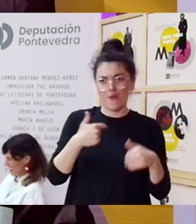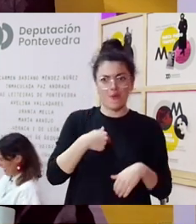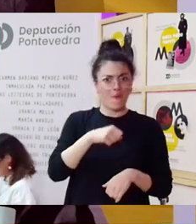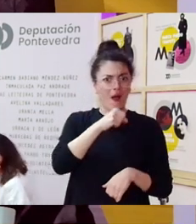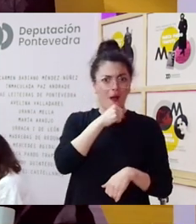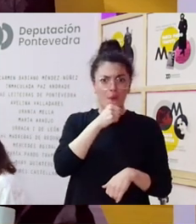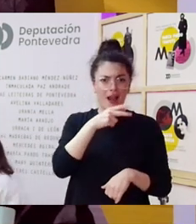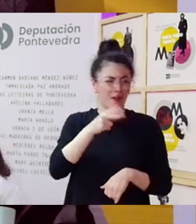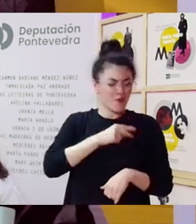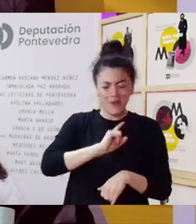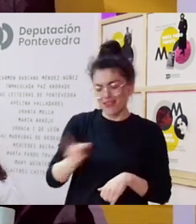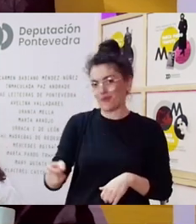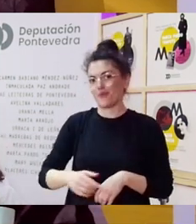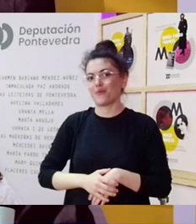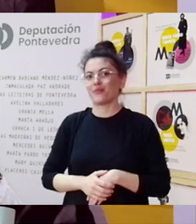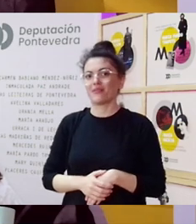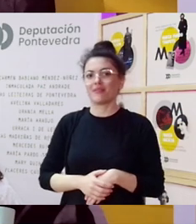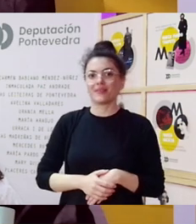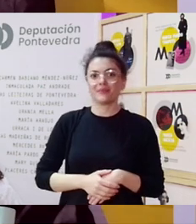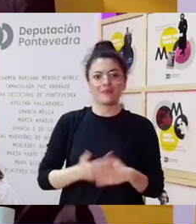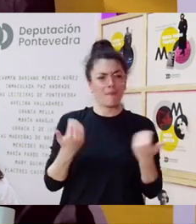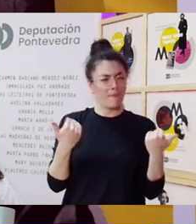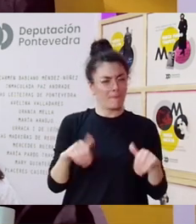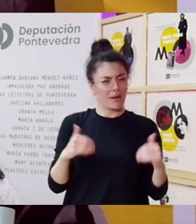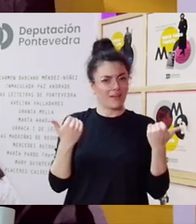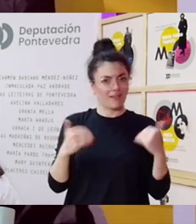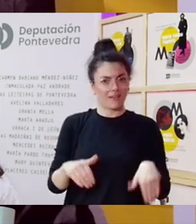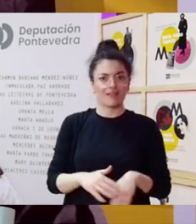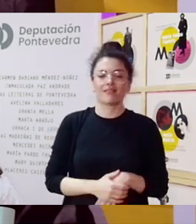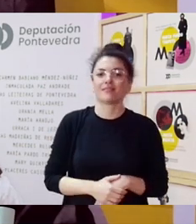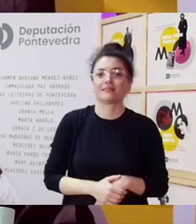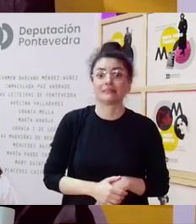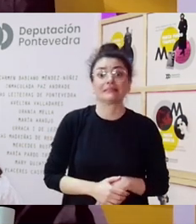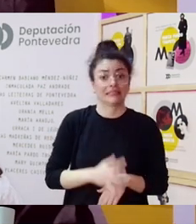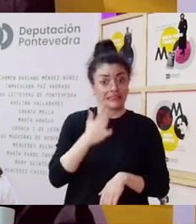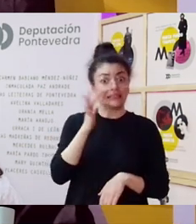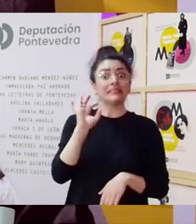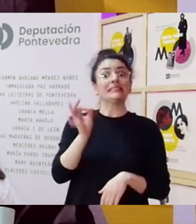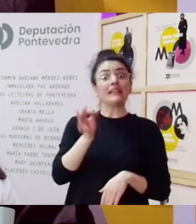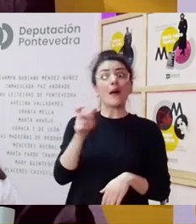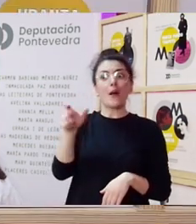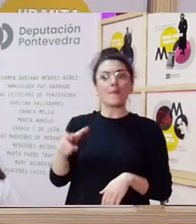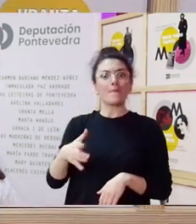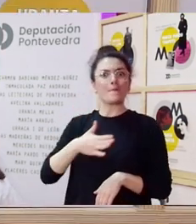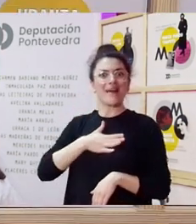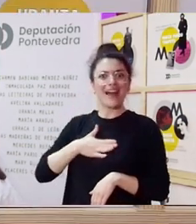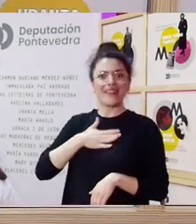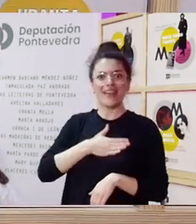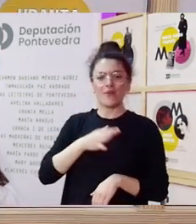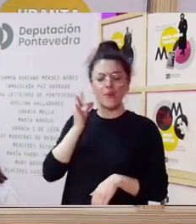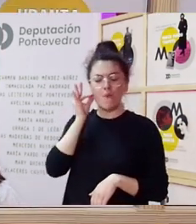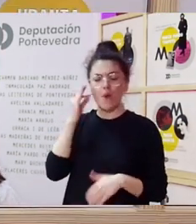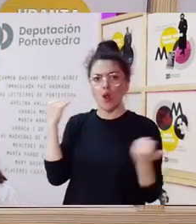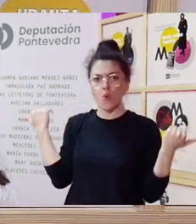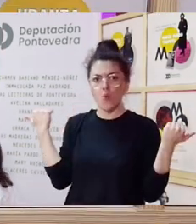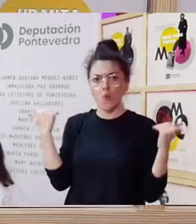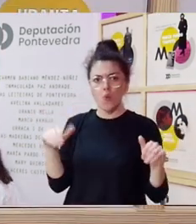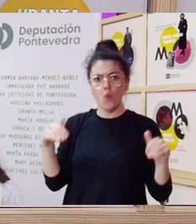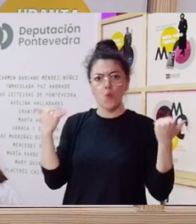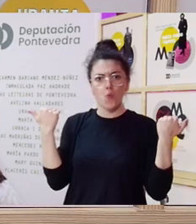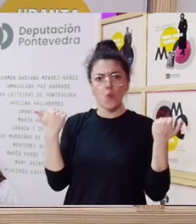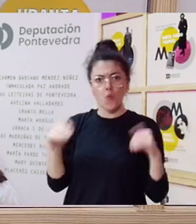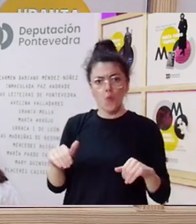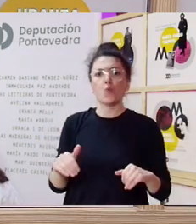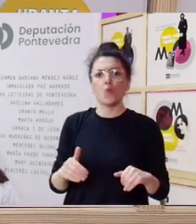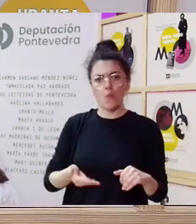Oh, impresionante era, impresionante. Realmente placer es foi unha muller moi grande, moi grande. Moi